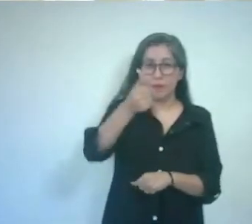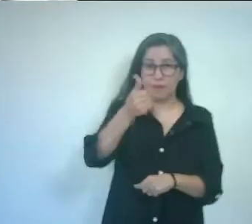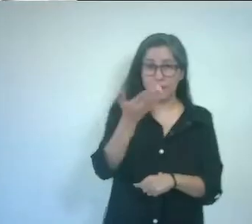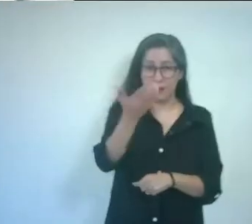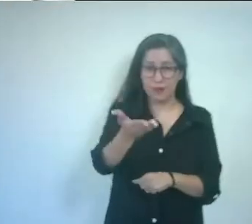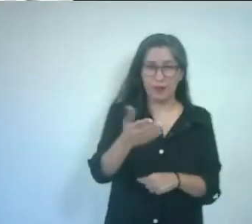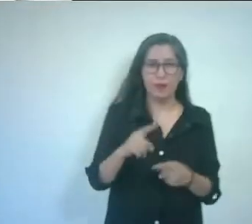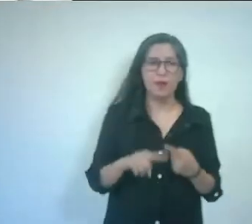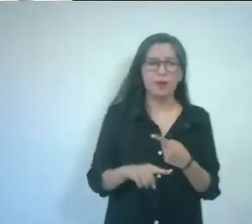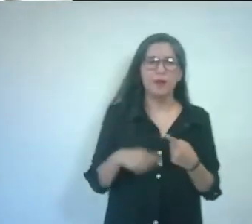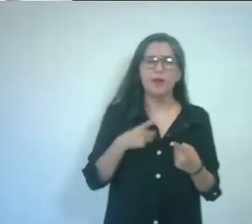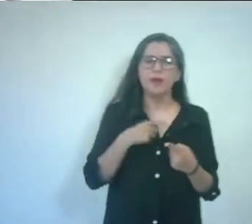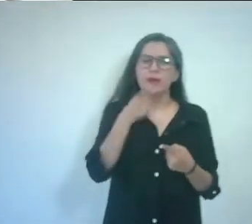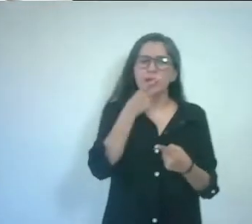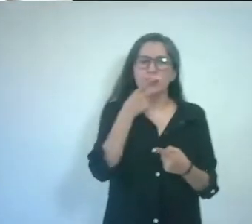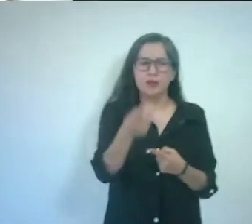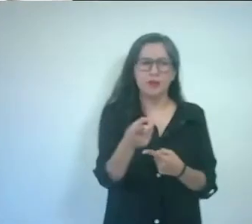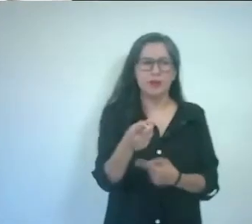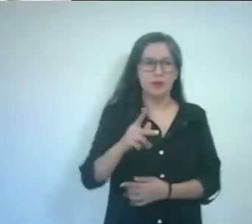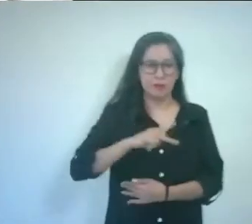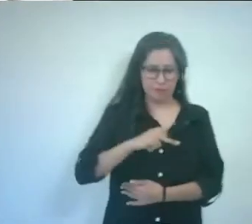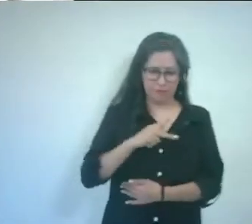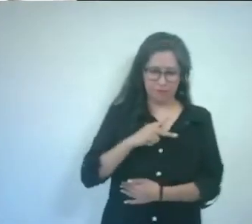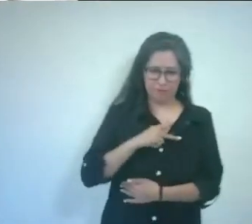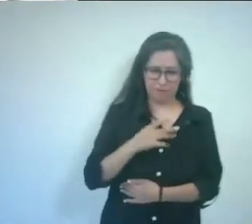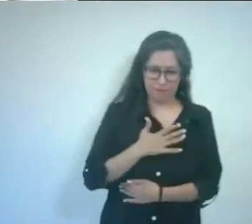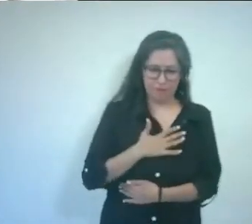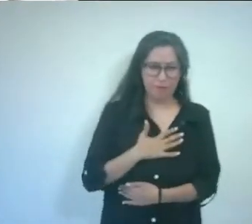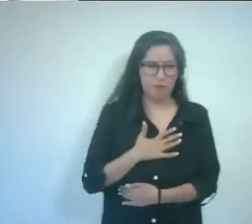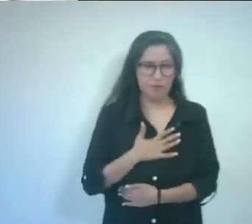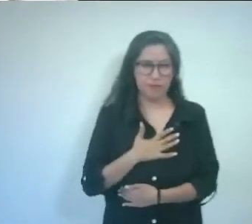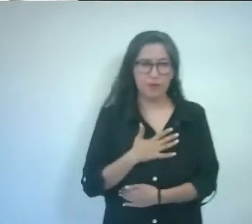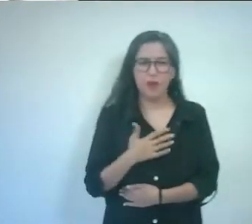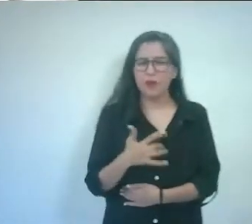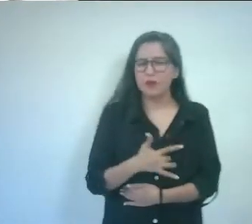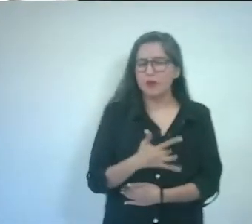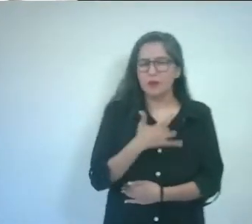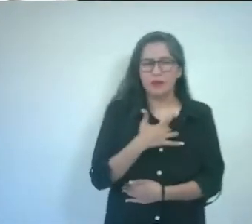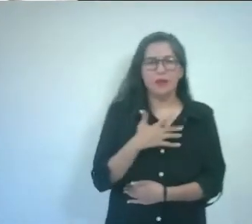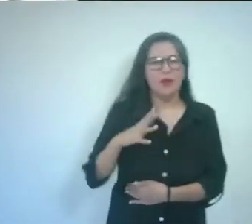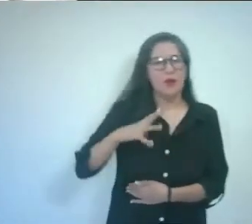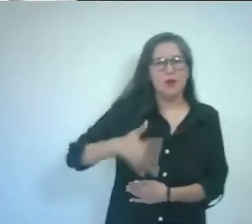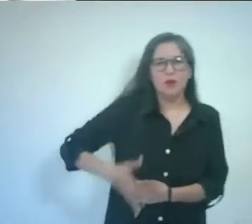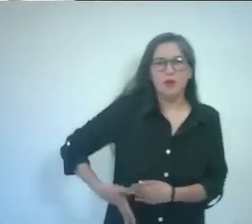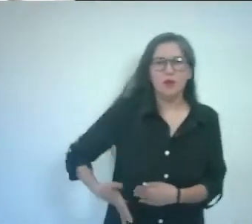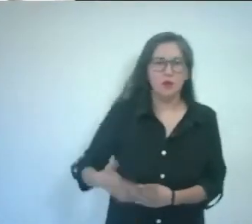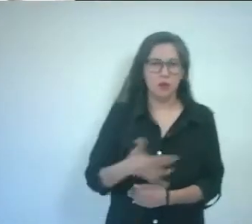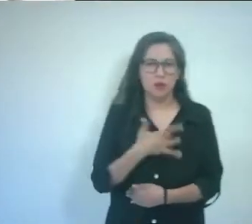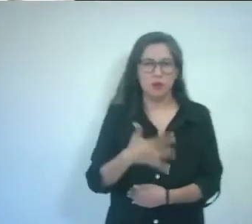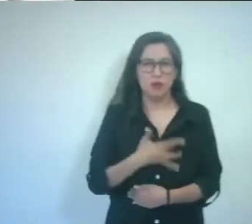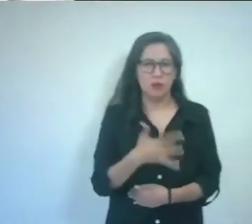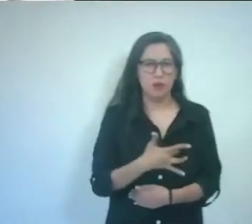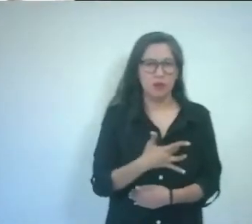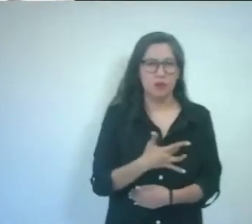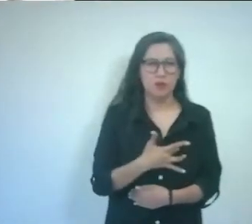para manifestar de manera personal el profundo orgullo que siento